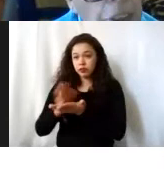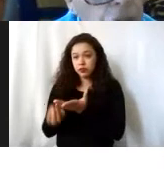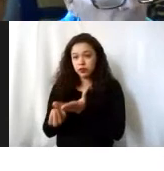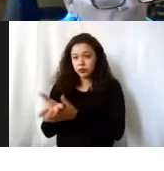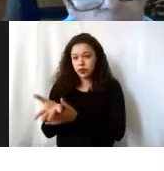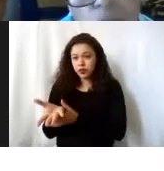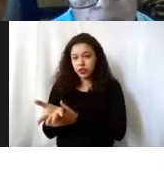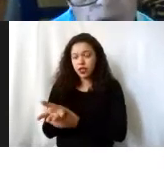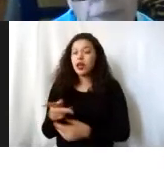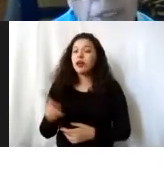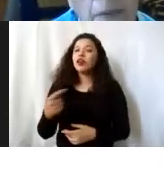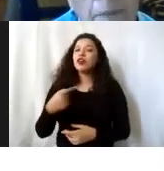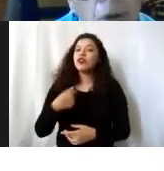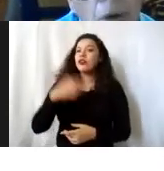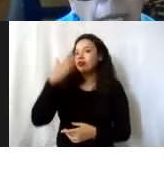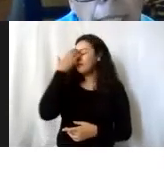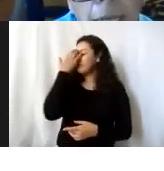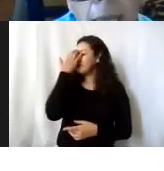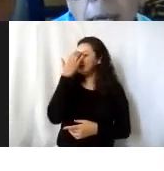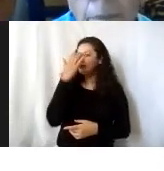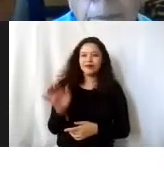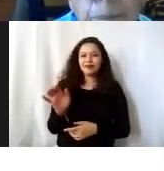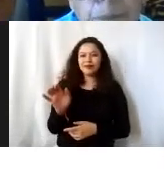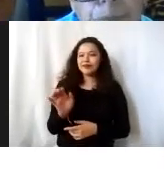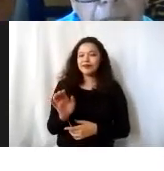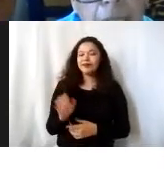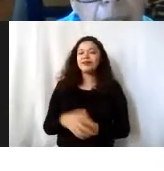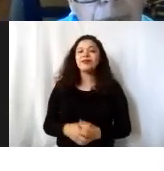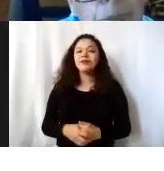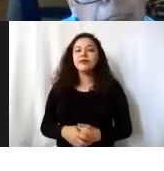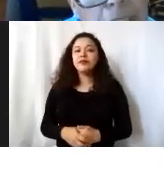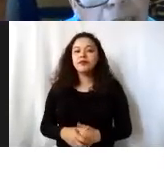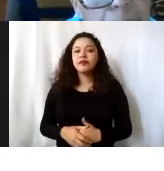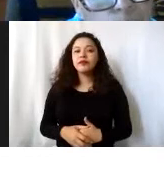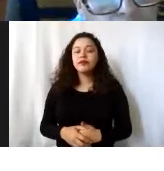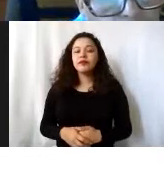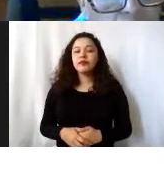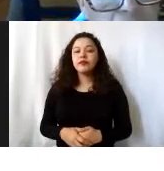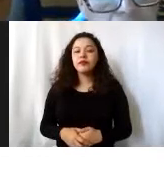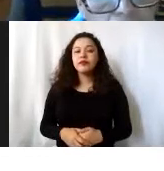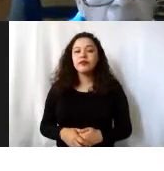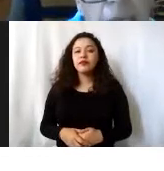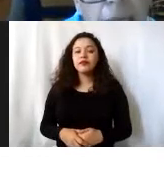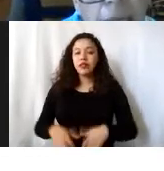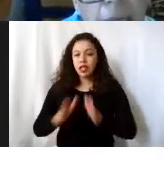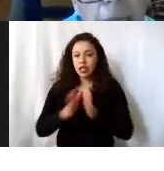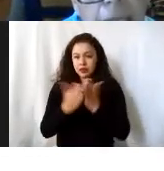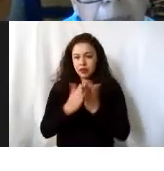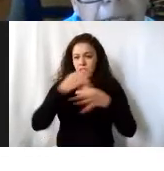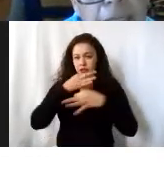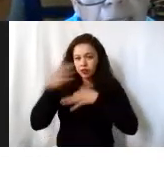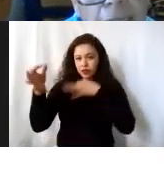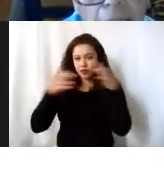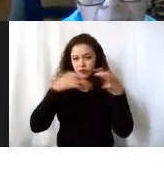pero yo lo desconozco. Pero en la publicidad, en la promoción que sale,